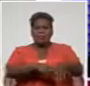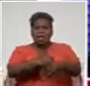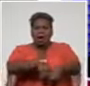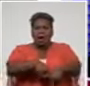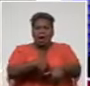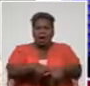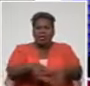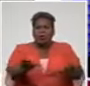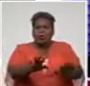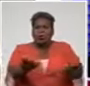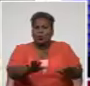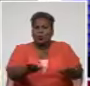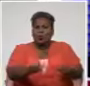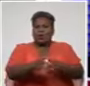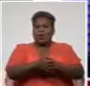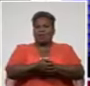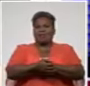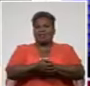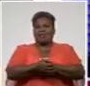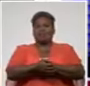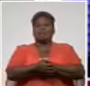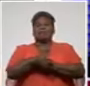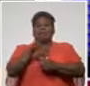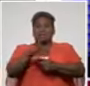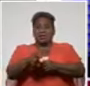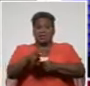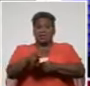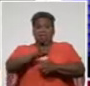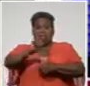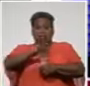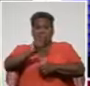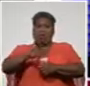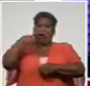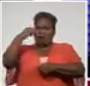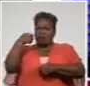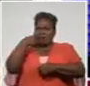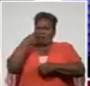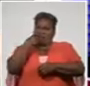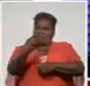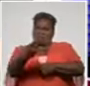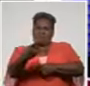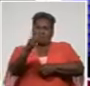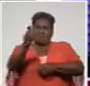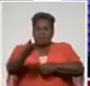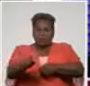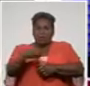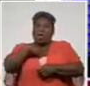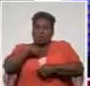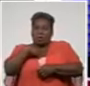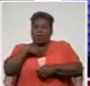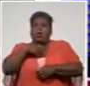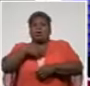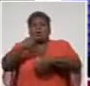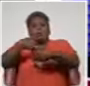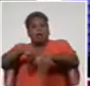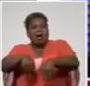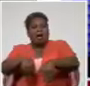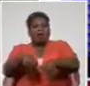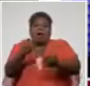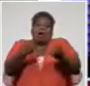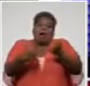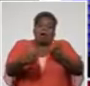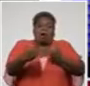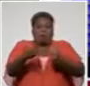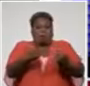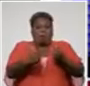igual en la mañana también, fíjate. Esas valoraciones se hicieron ayer en el Consejo de Defensa. Evidentemente la gente tiene que salir un grupo de gestiones. Nosotros vamos a seguir apelando a